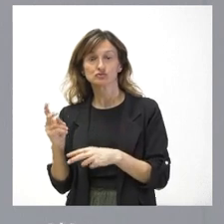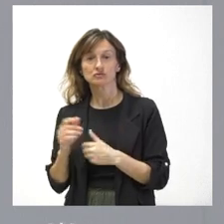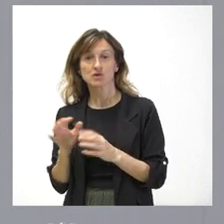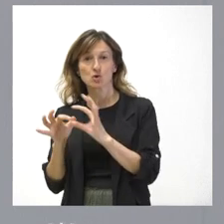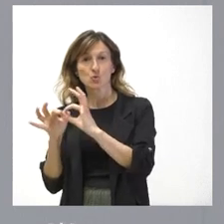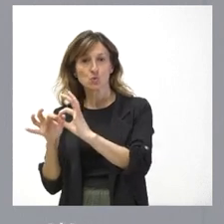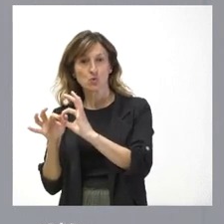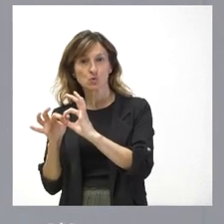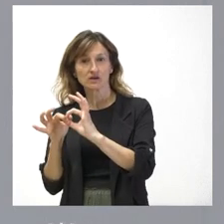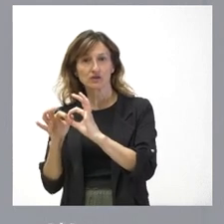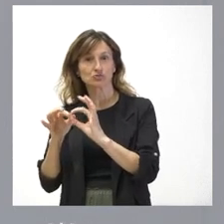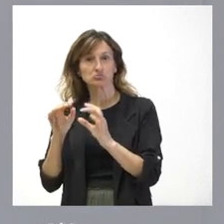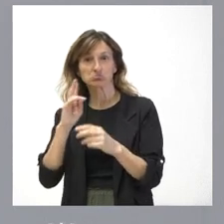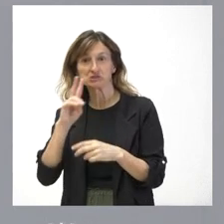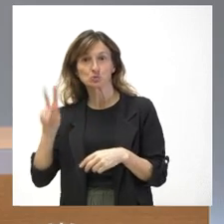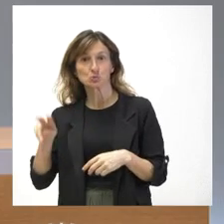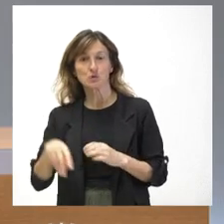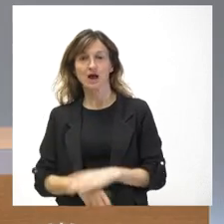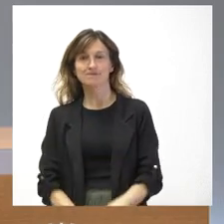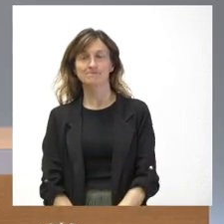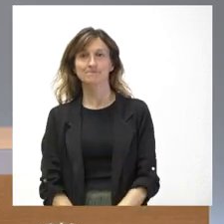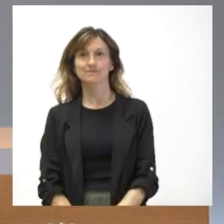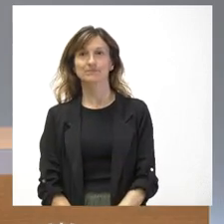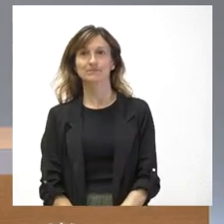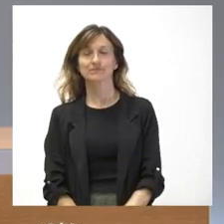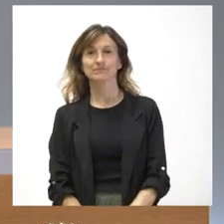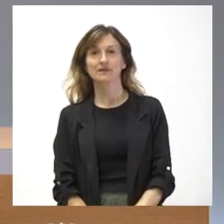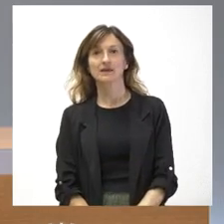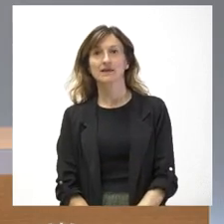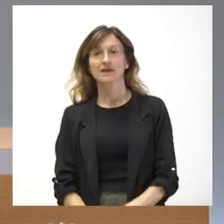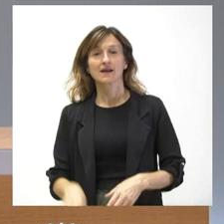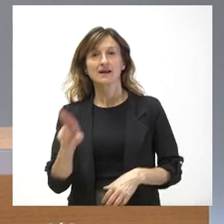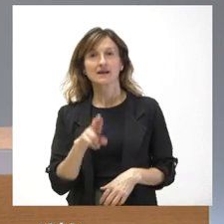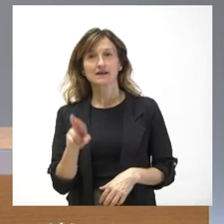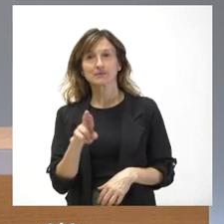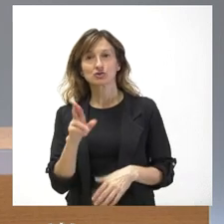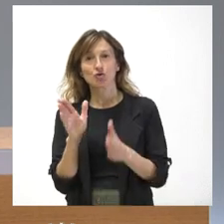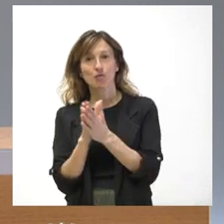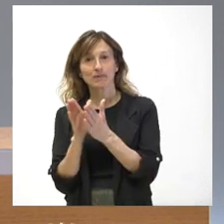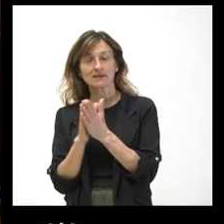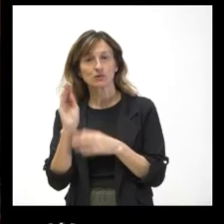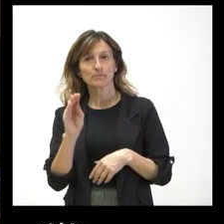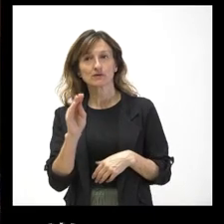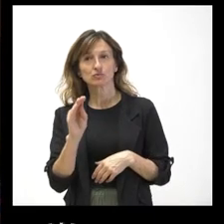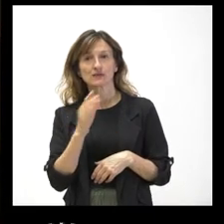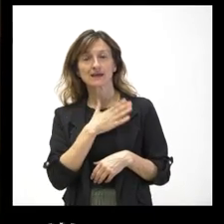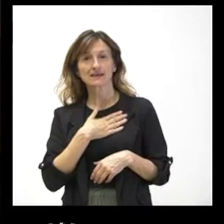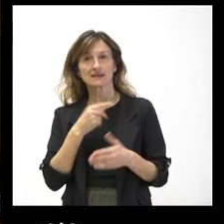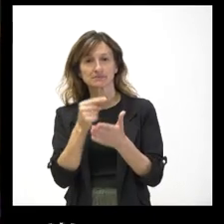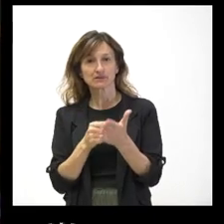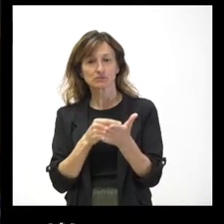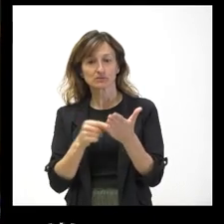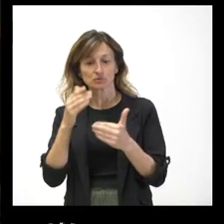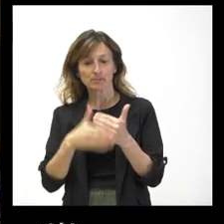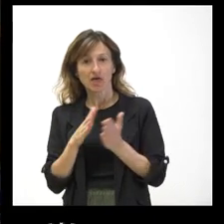Unidos que nunca insistiendo en la pregunta de mi compañero eh si quieren presentar los presupuestos en plazo